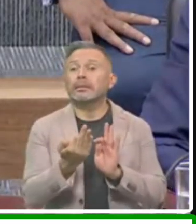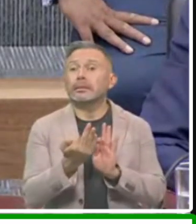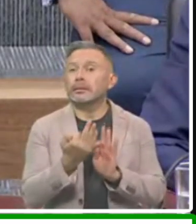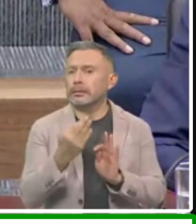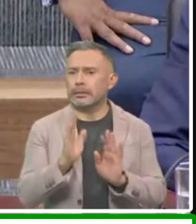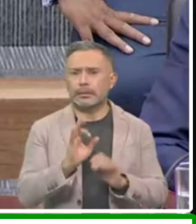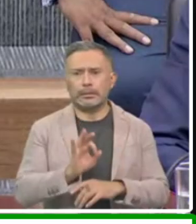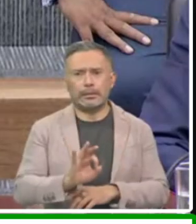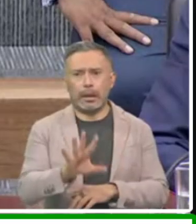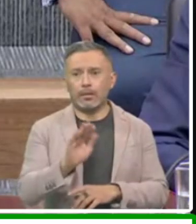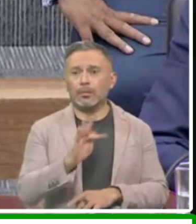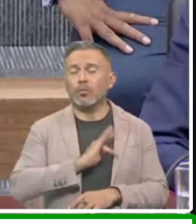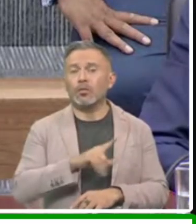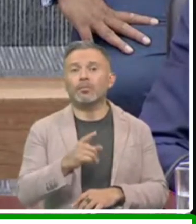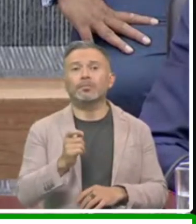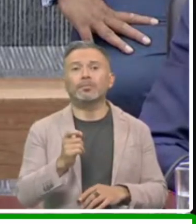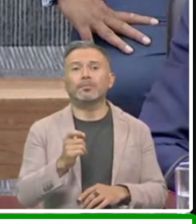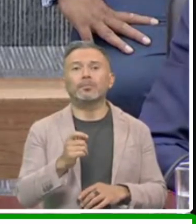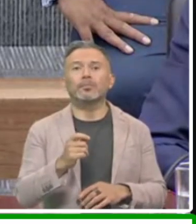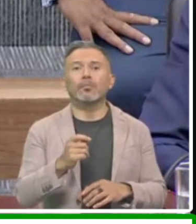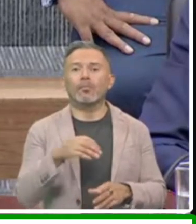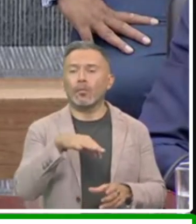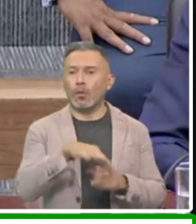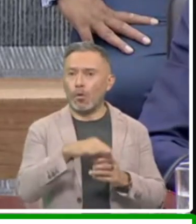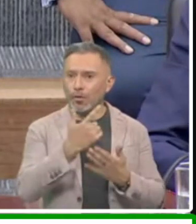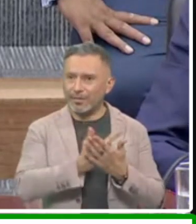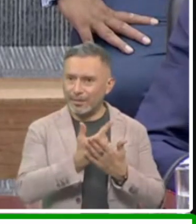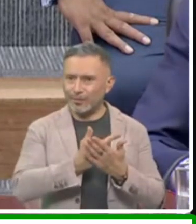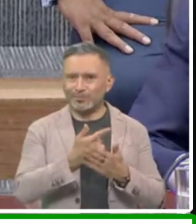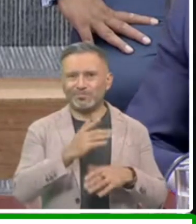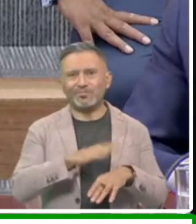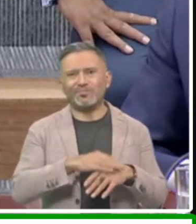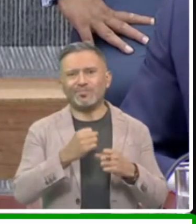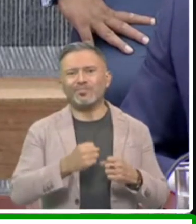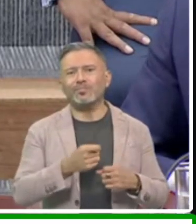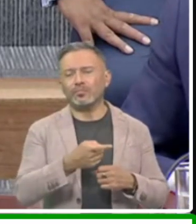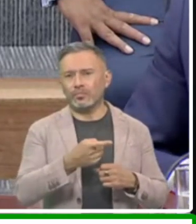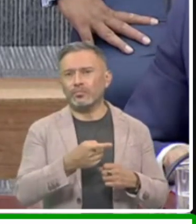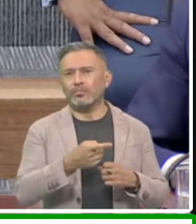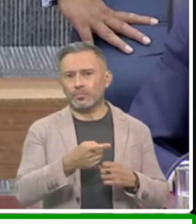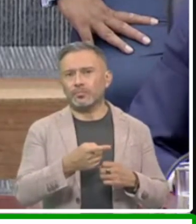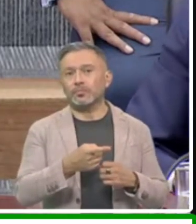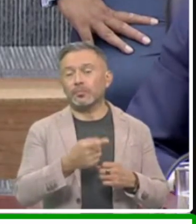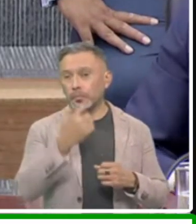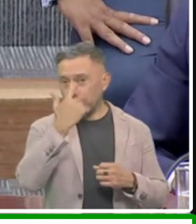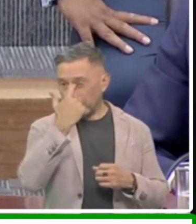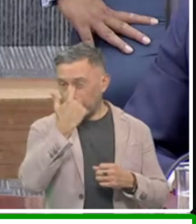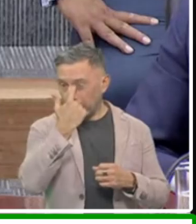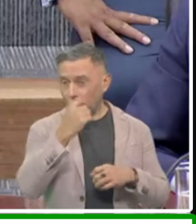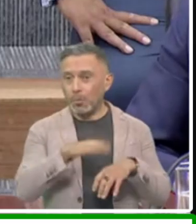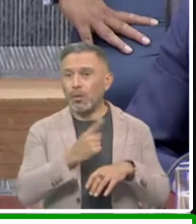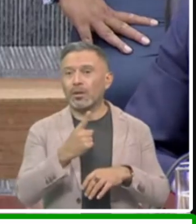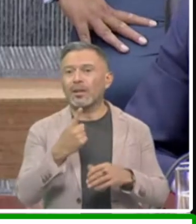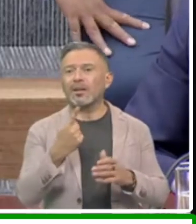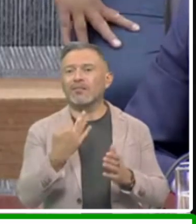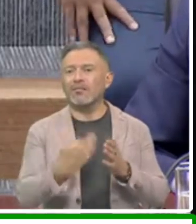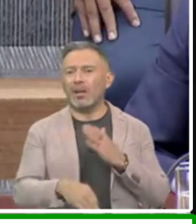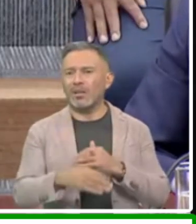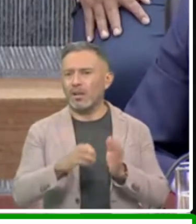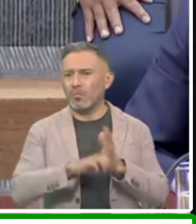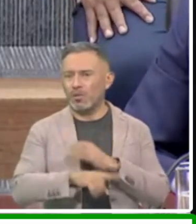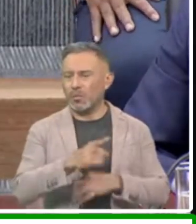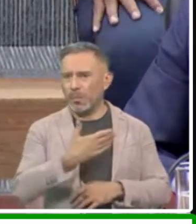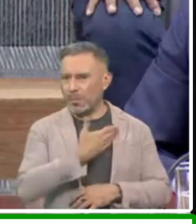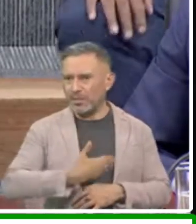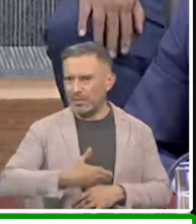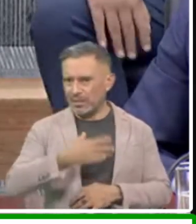da el consejero al representante del PRI, amigos y amigas, calladón de hocico. Y es que